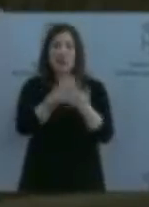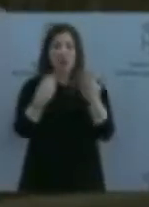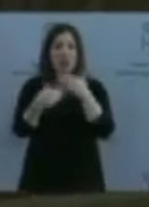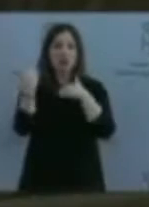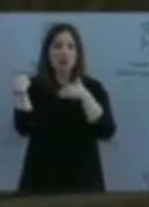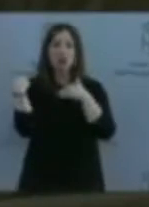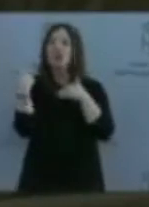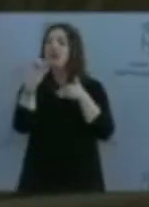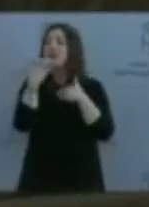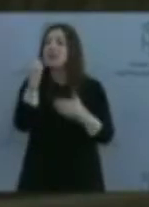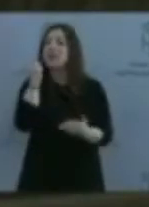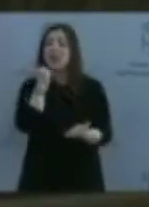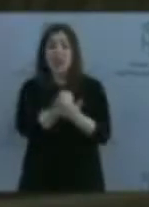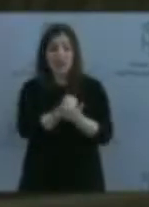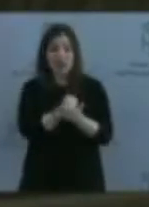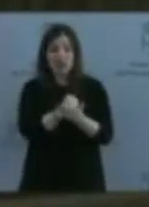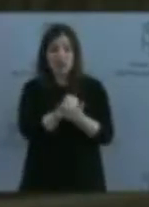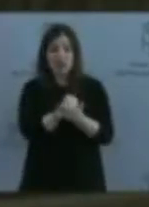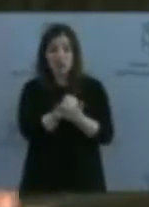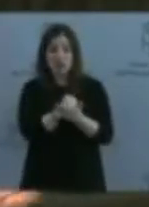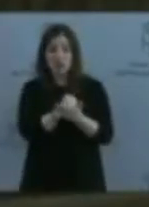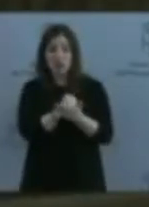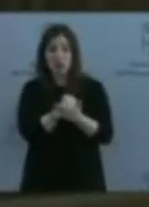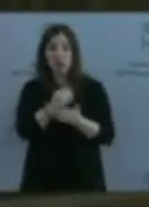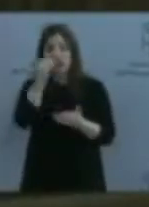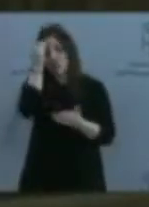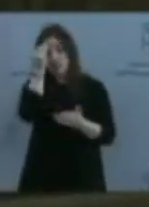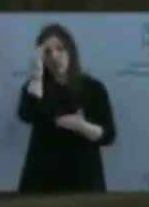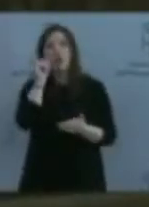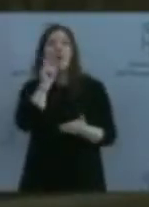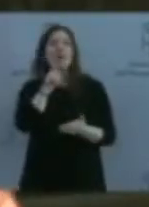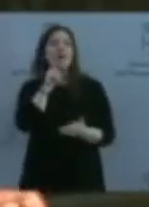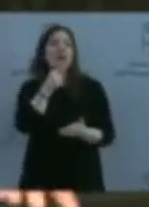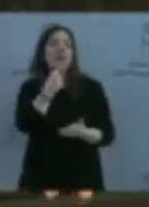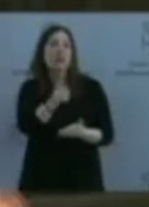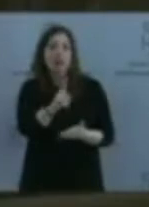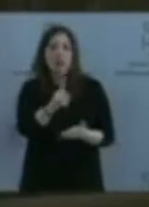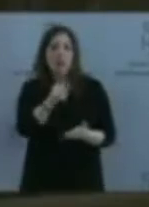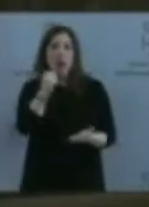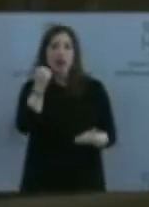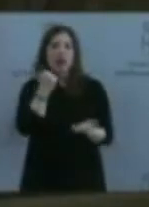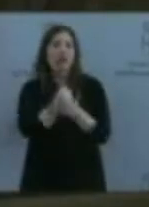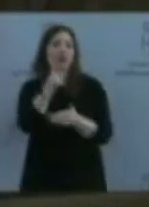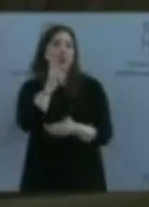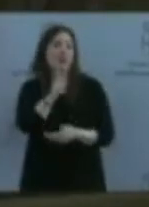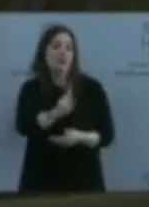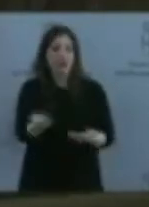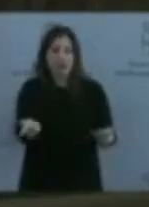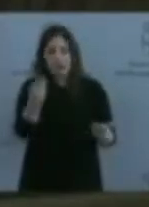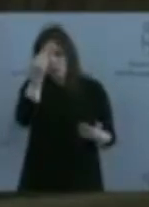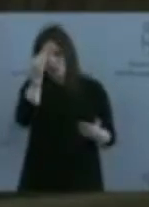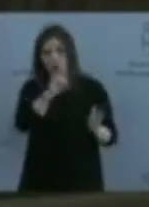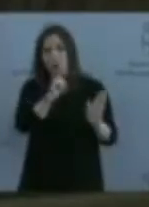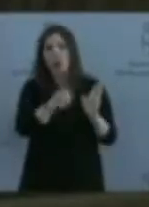pienso que más que mentir, no puedo decir que un registro vaya a mentir, ni muchísimo menos, quizás sea incompleto, ¿no? La lista registral, aquí sí